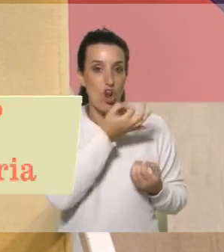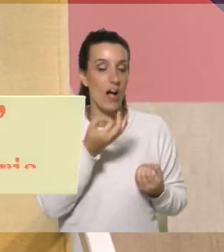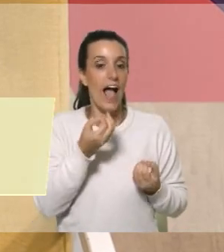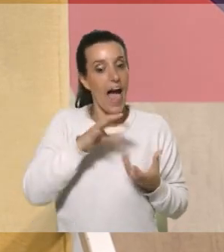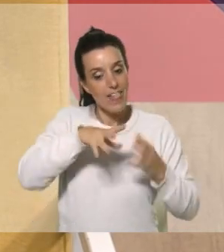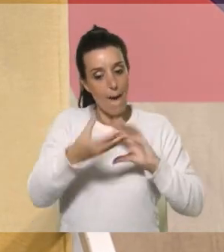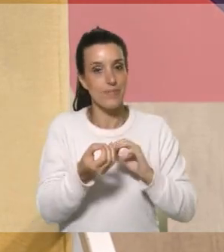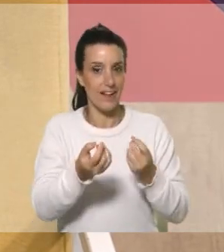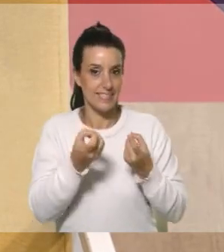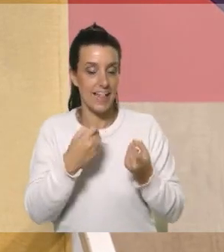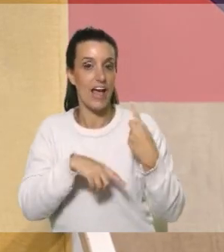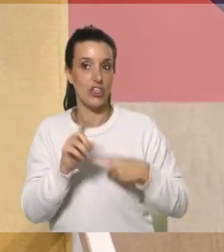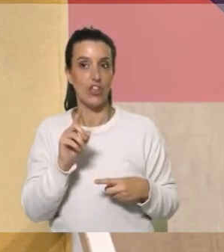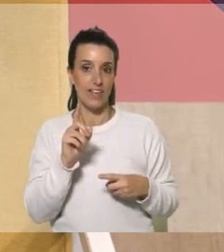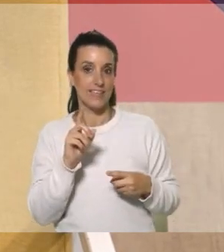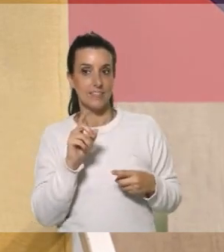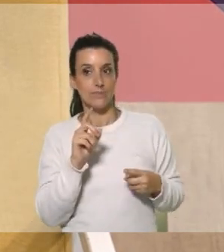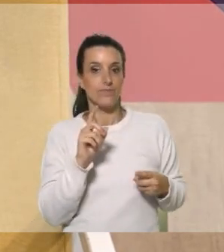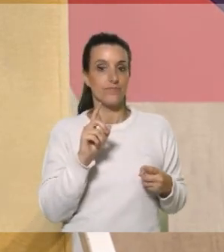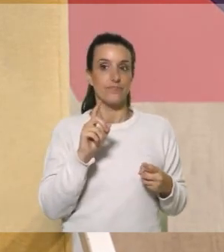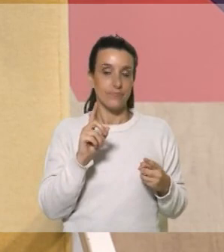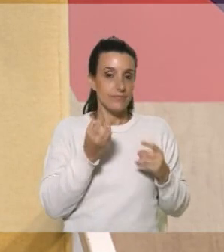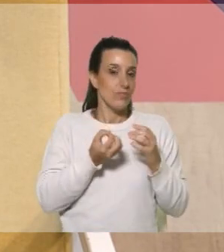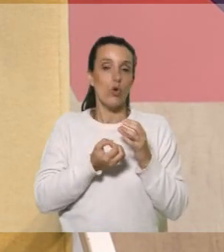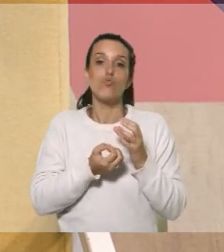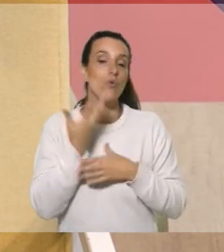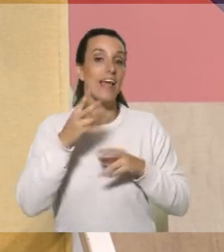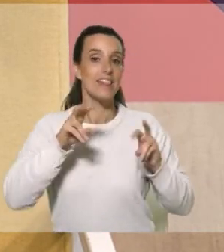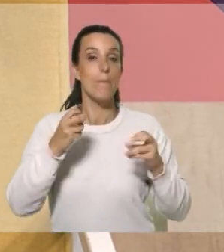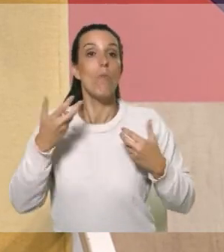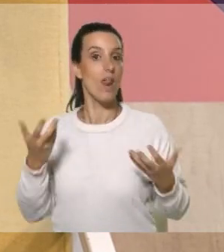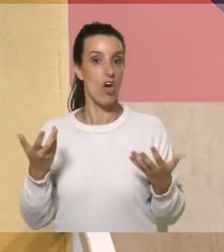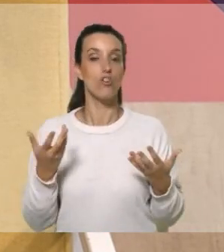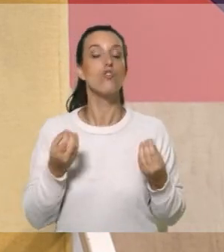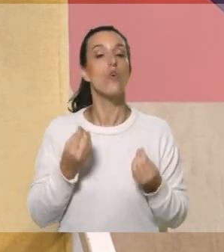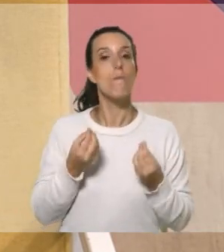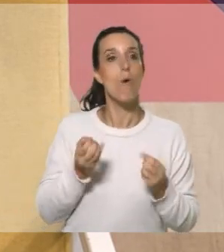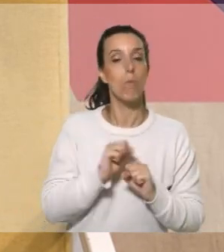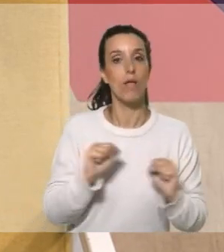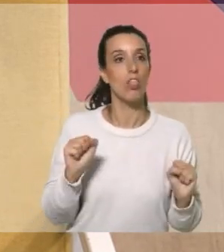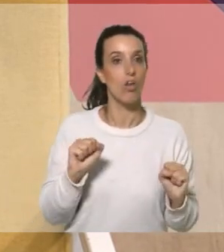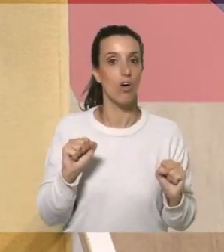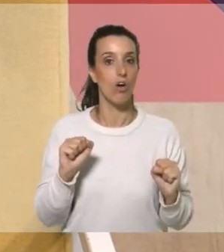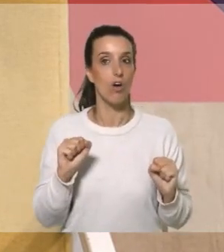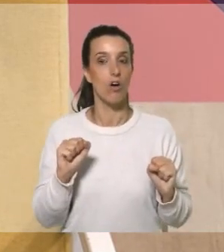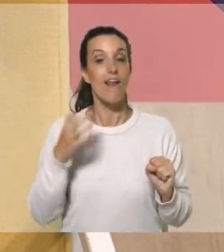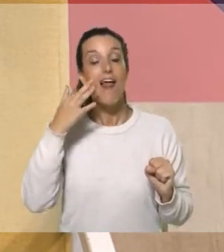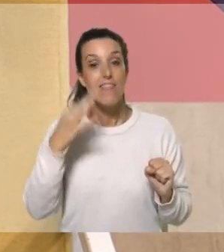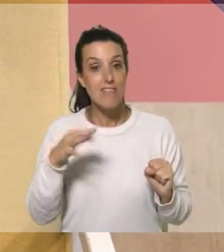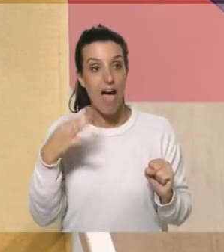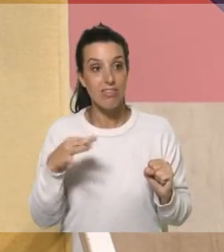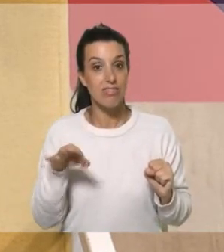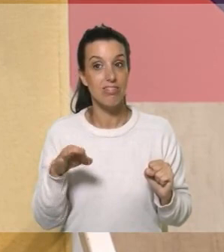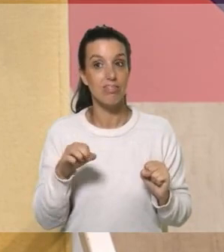adaptación entonces aparece esta cuestión de bueno Cómo podemos hacer que esto realmente